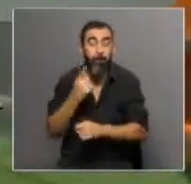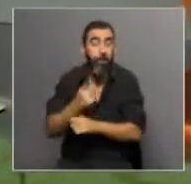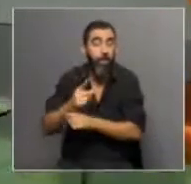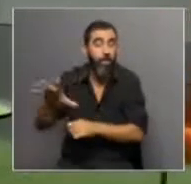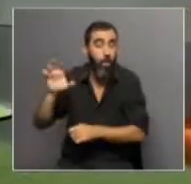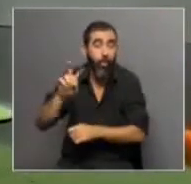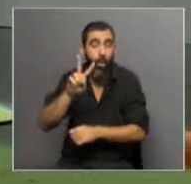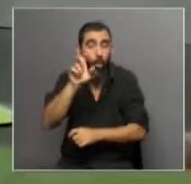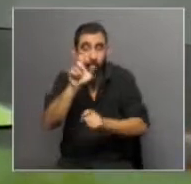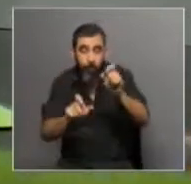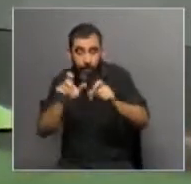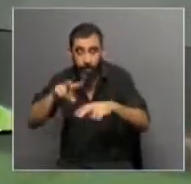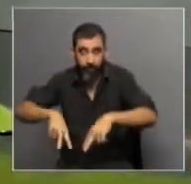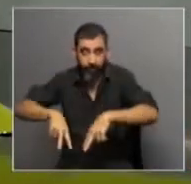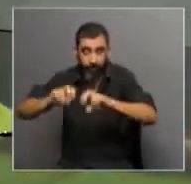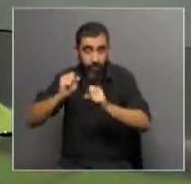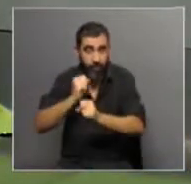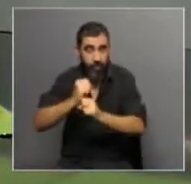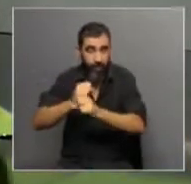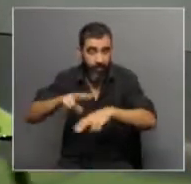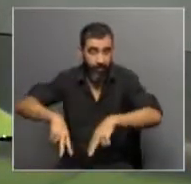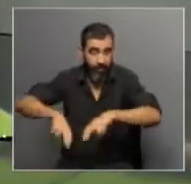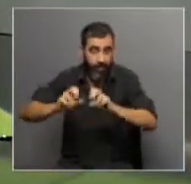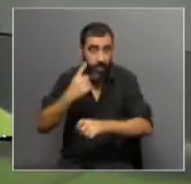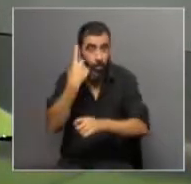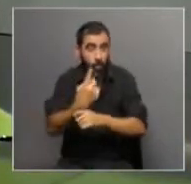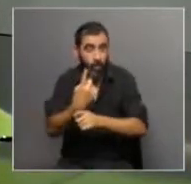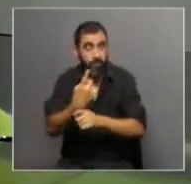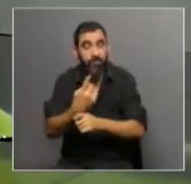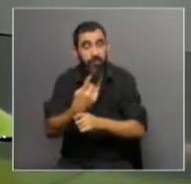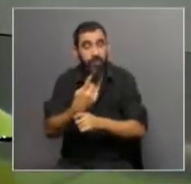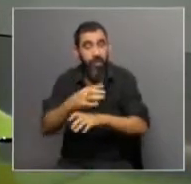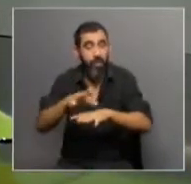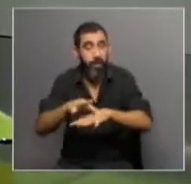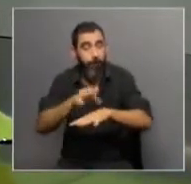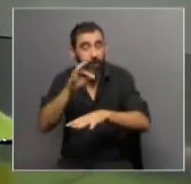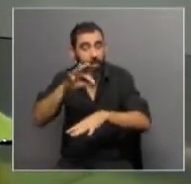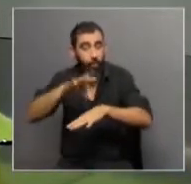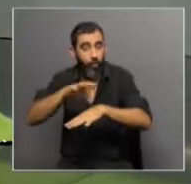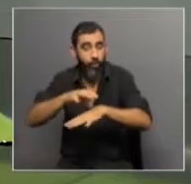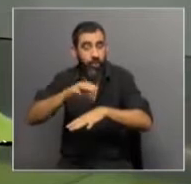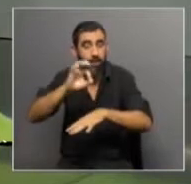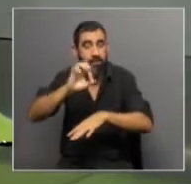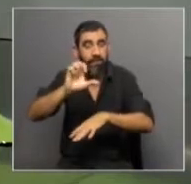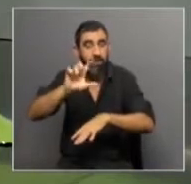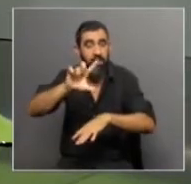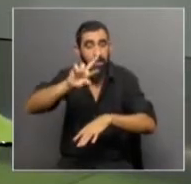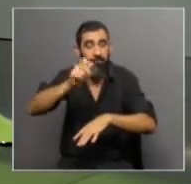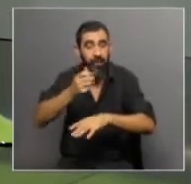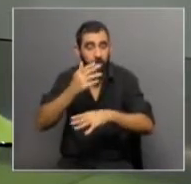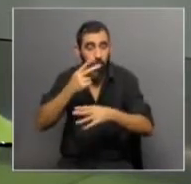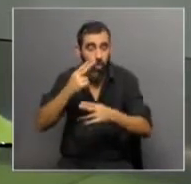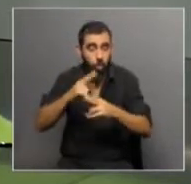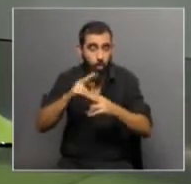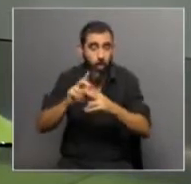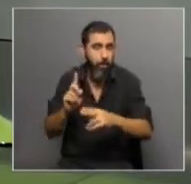a dos investigadores que están estudiando. Una de ellas es la dermatóloga Selva Le, que es una de las pioneras en el estudio